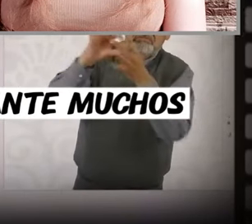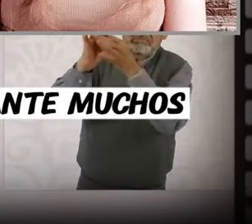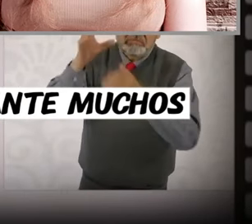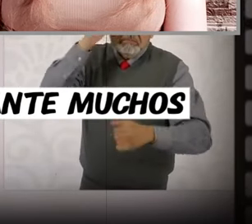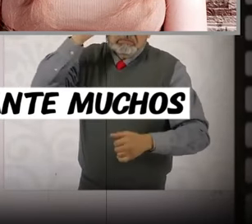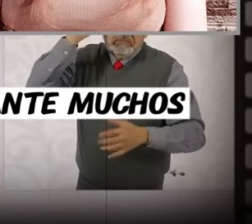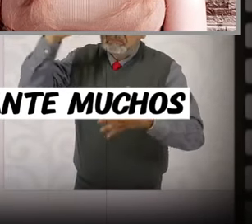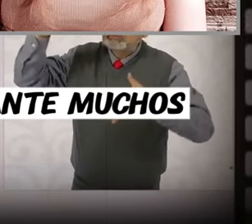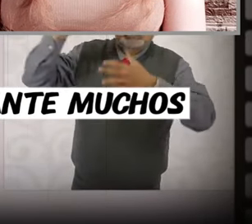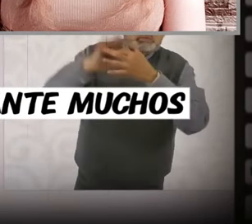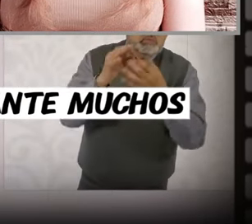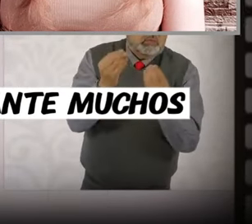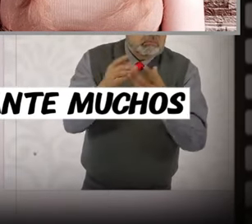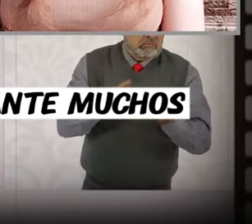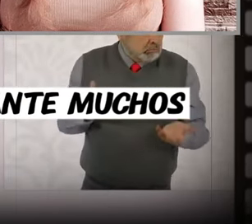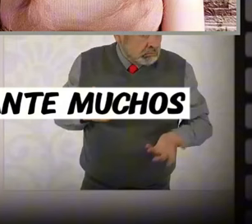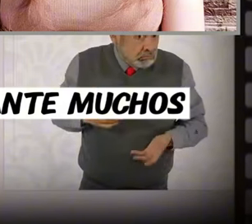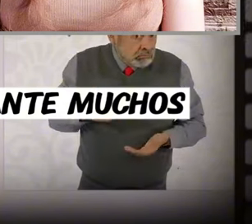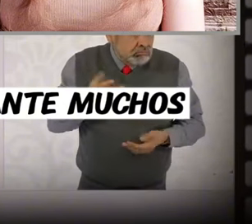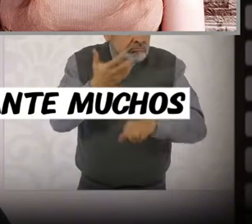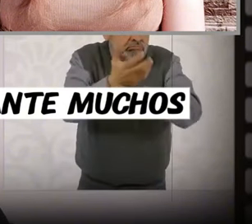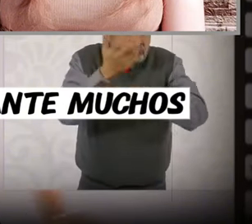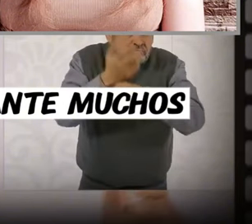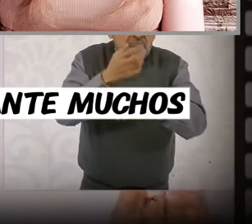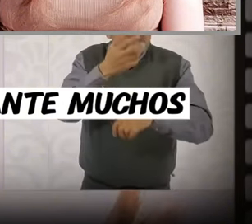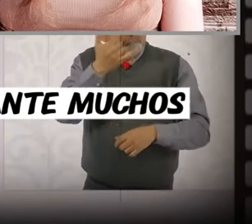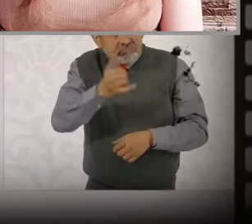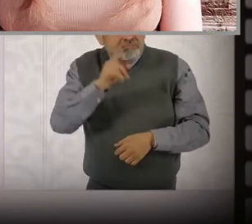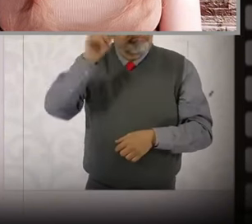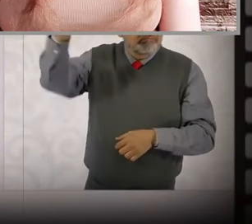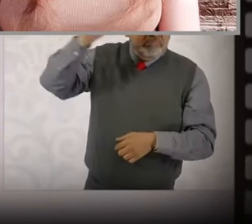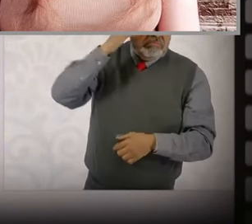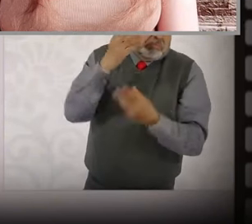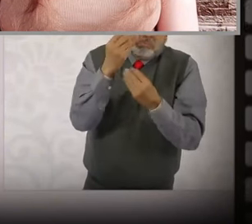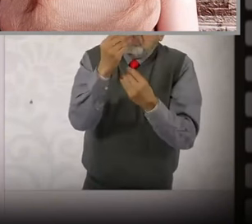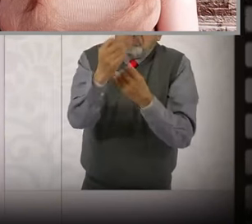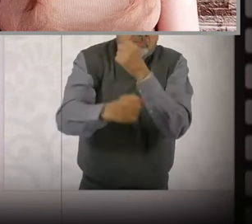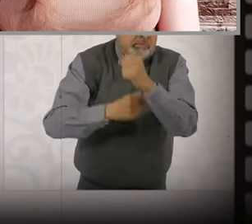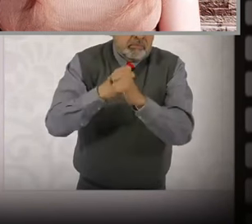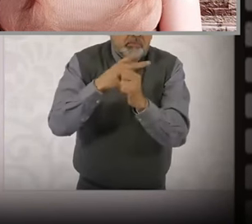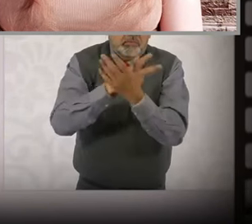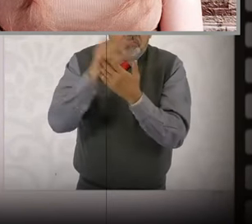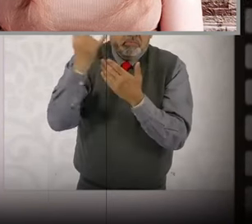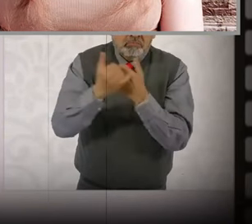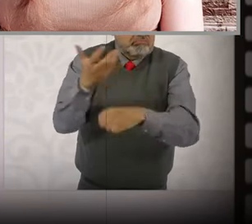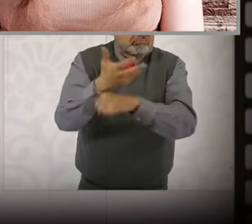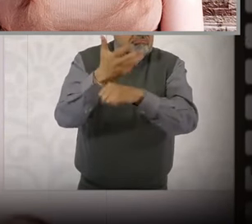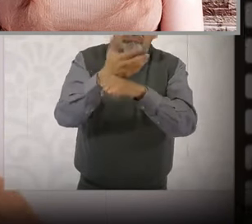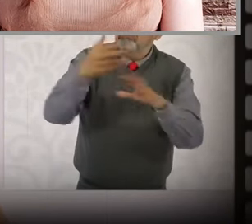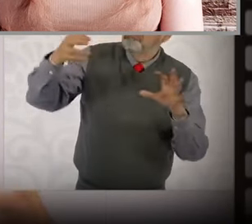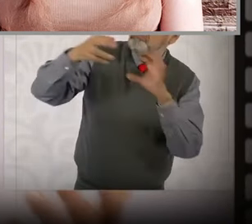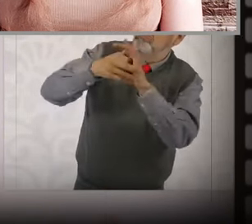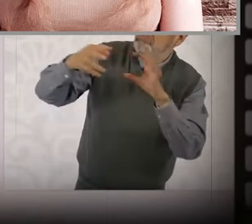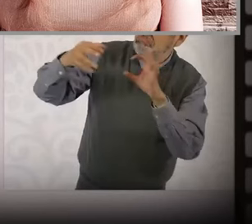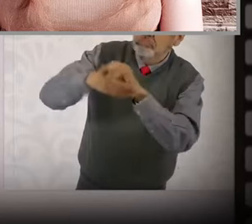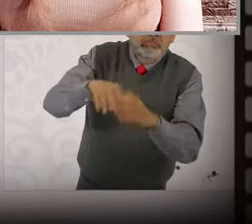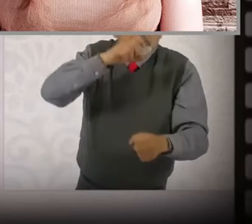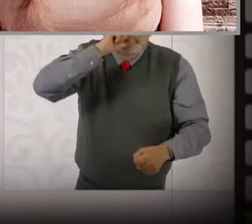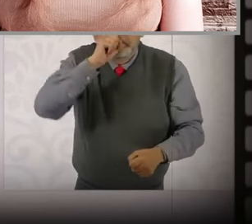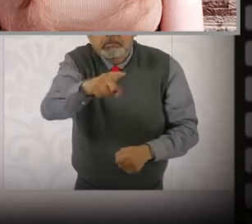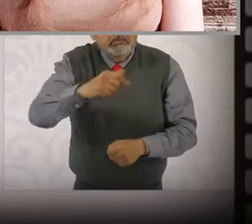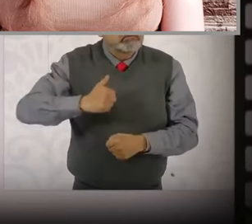de un proyecto económico durante muchos años del propio Estados Unidos. Canadá